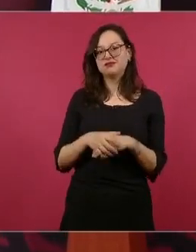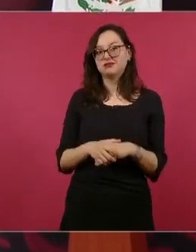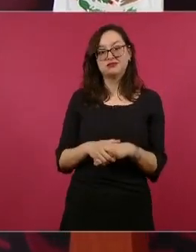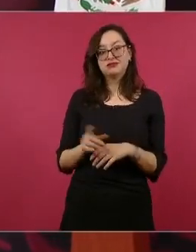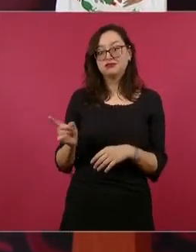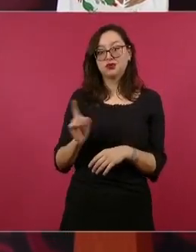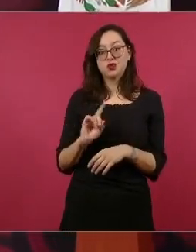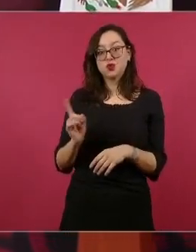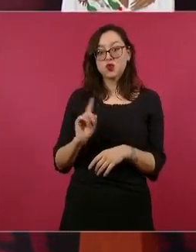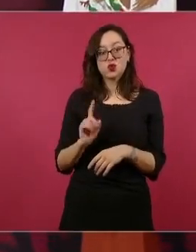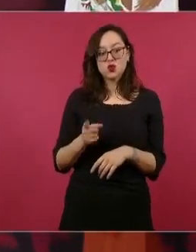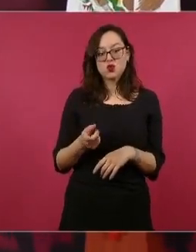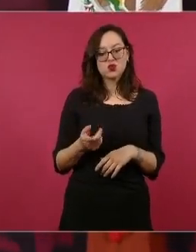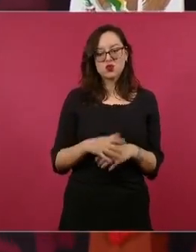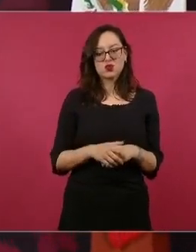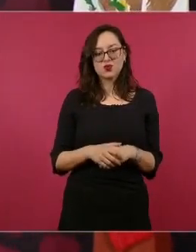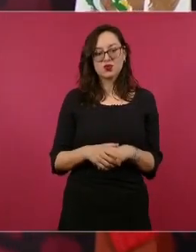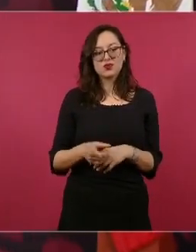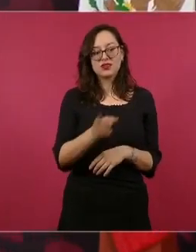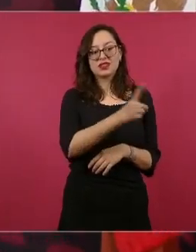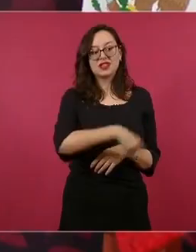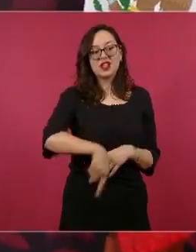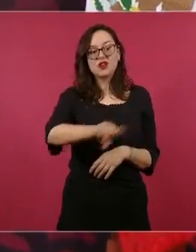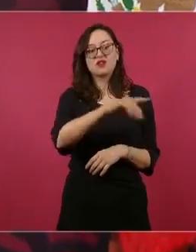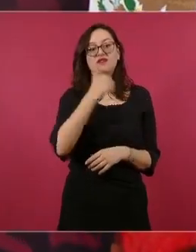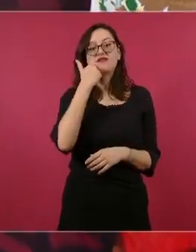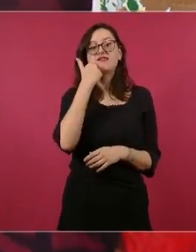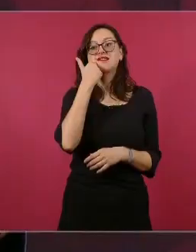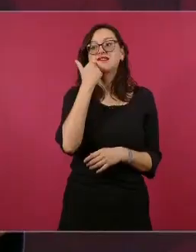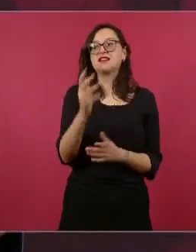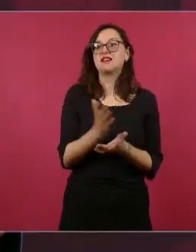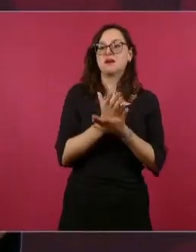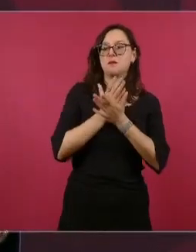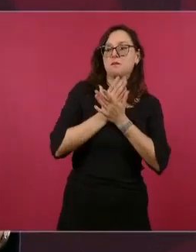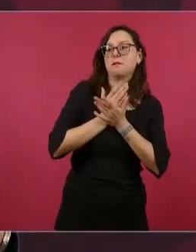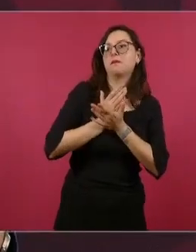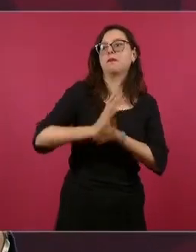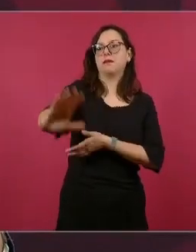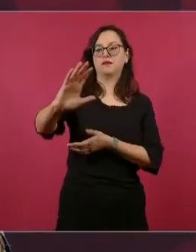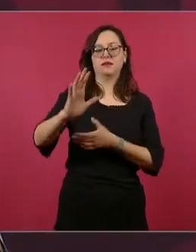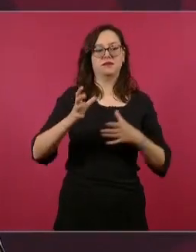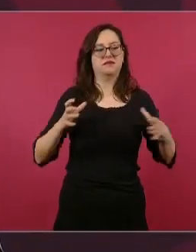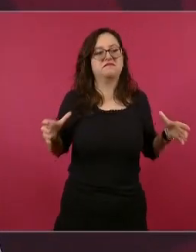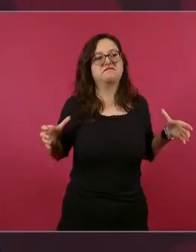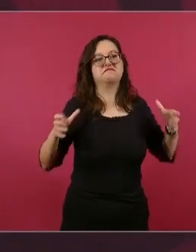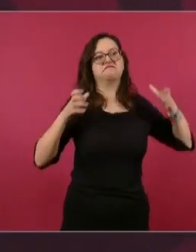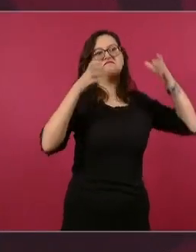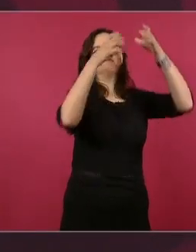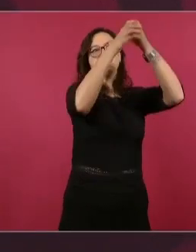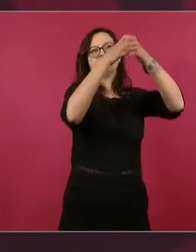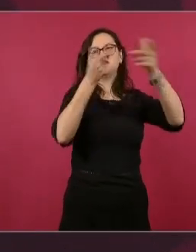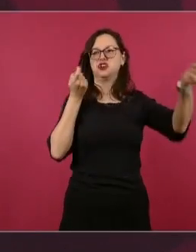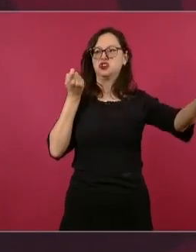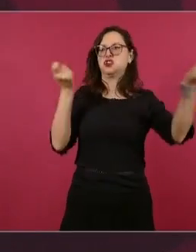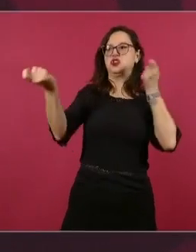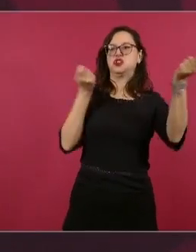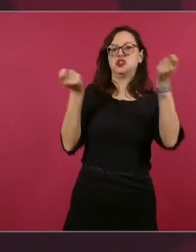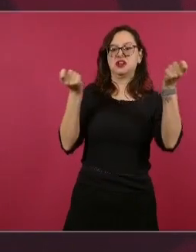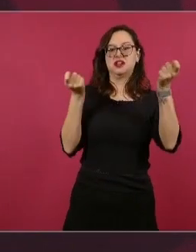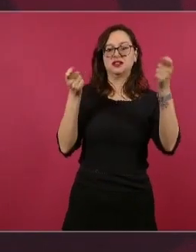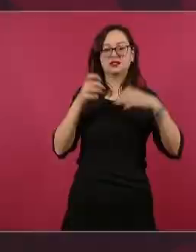el decir que quieren el poder sin pueblo es